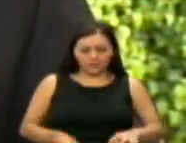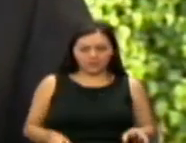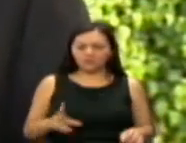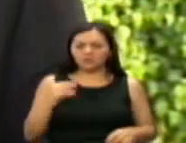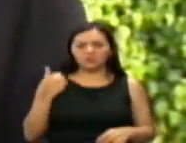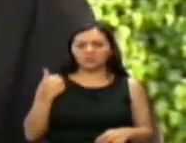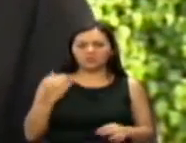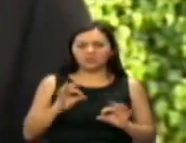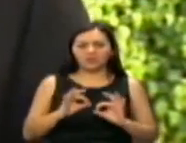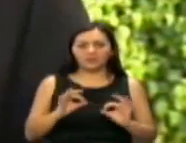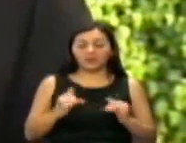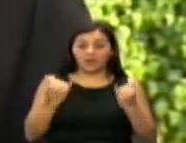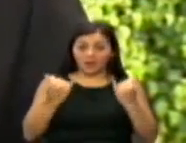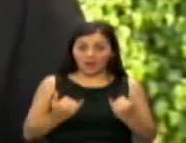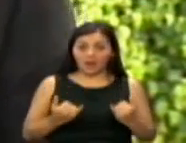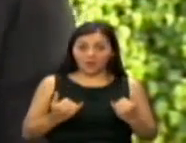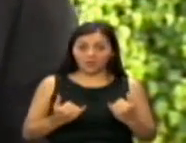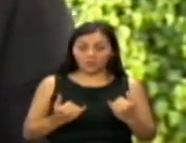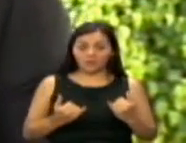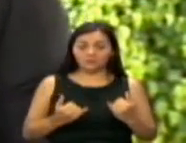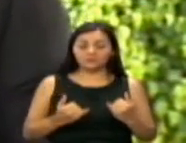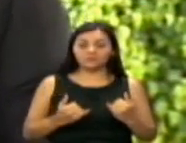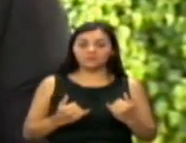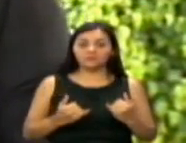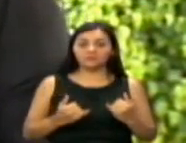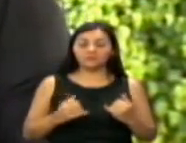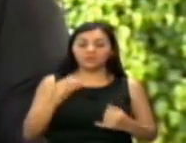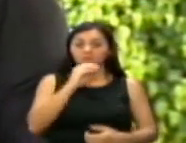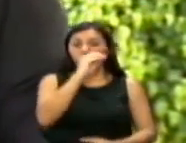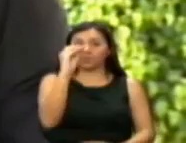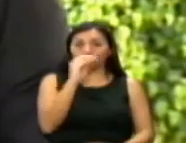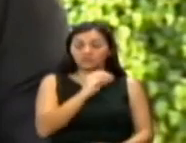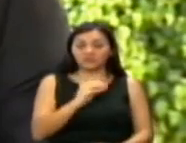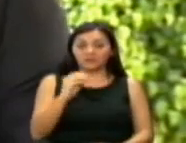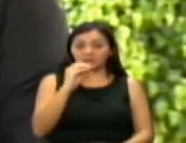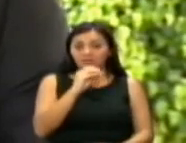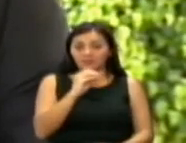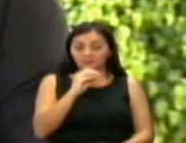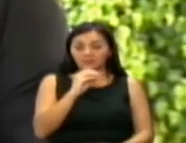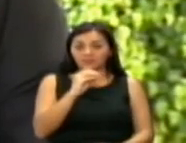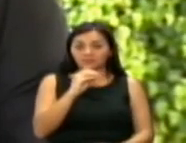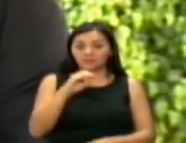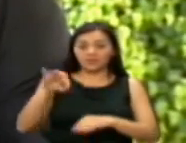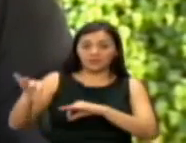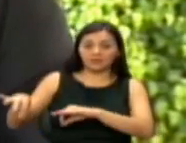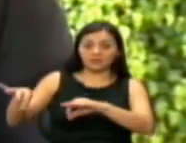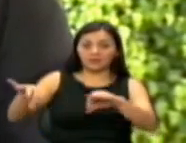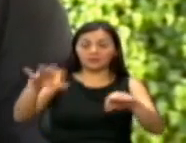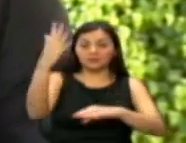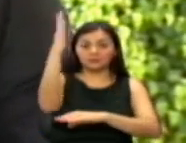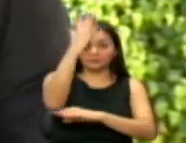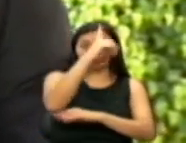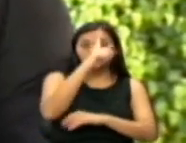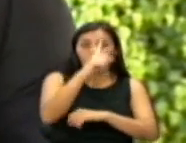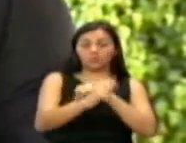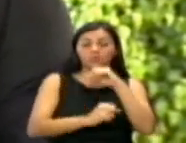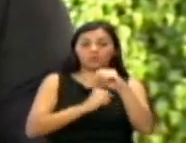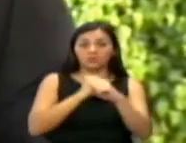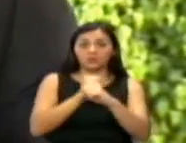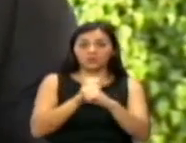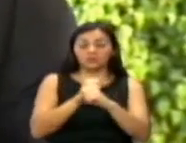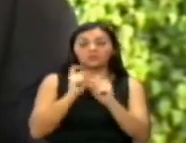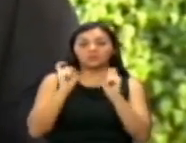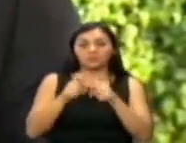esos programas. En este momento, la tasa de deforestación son 47 mil hectáreas más o menos por año y estamos reforestando